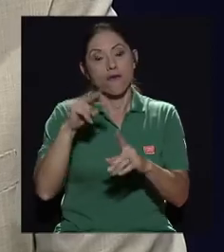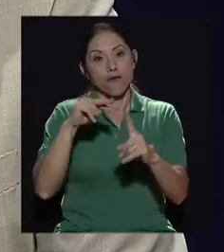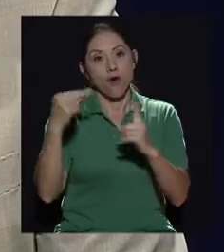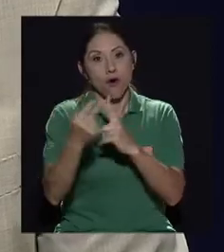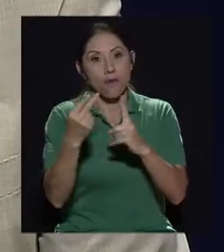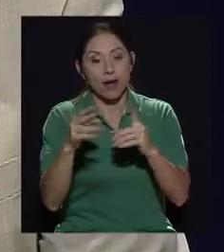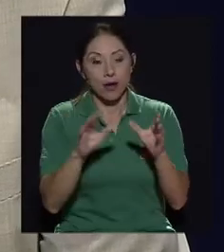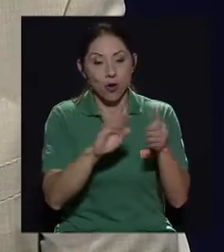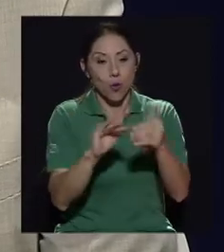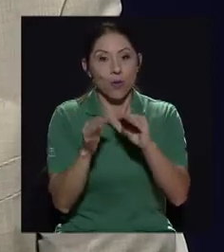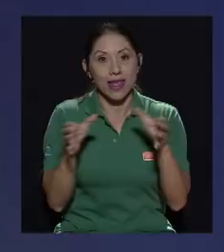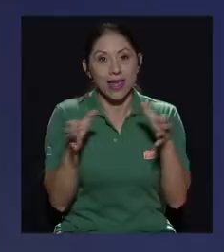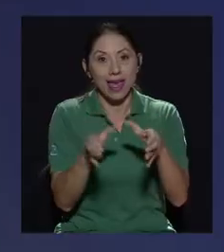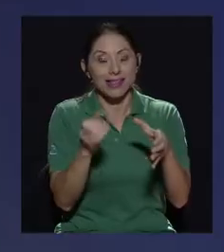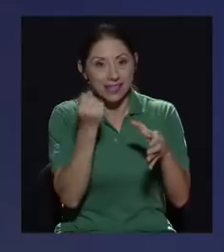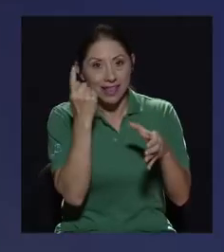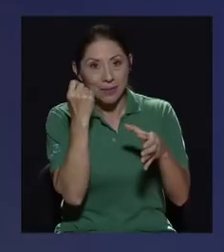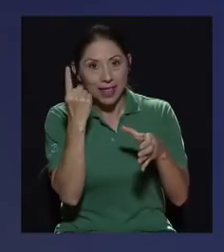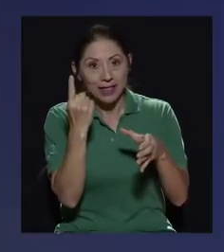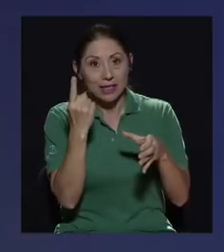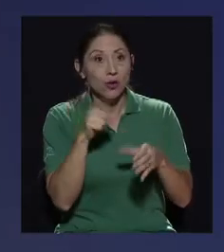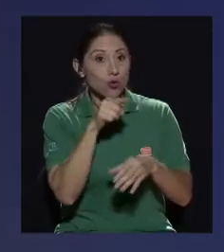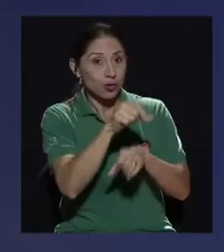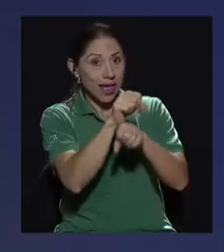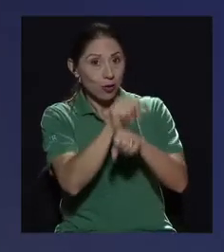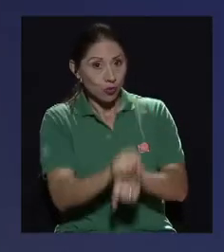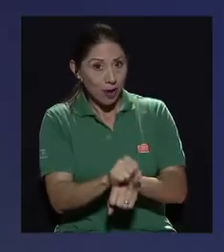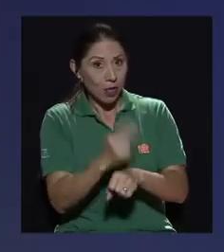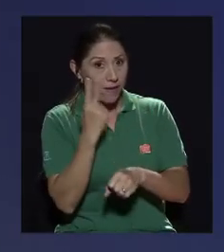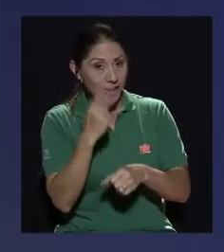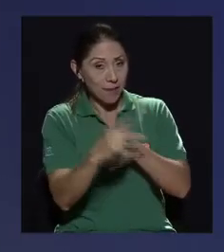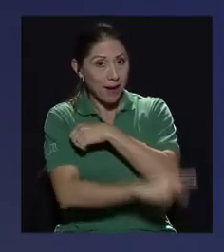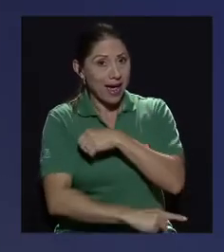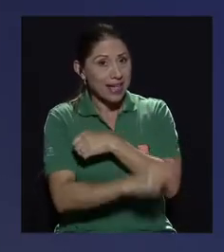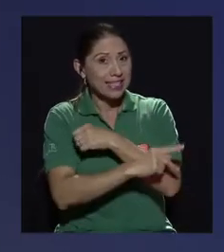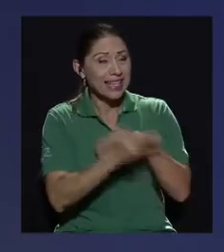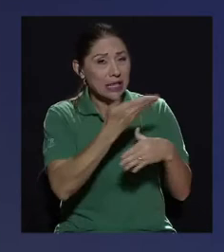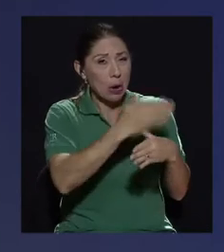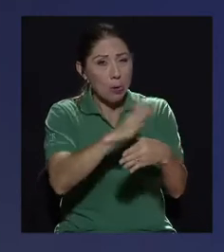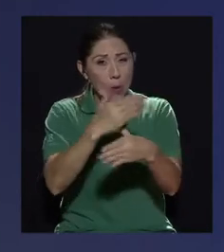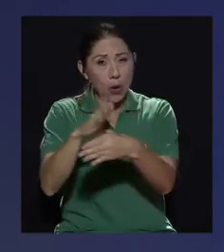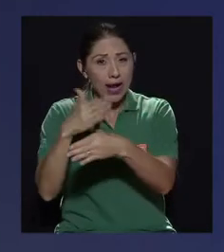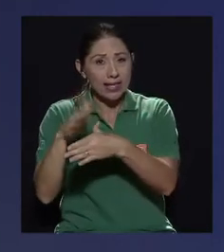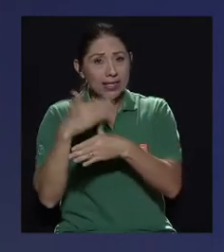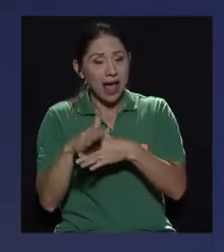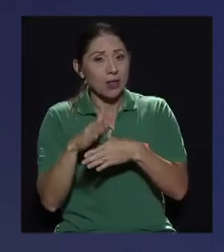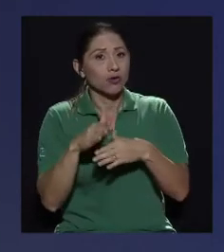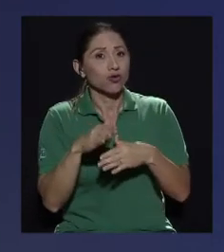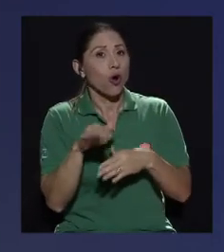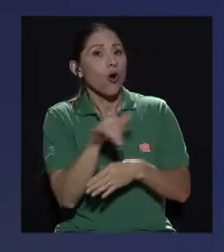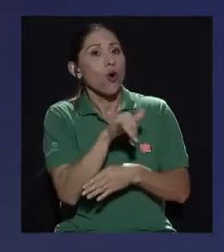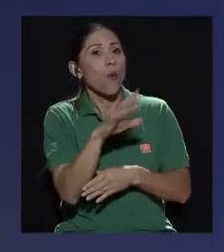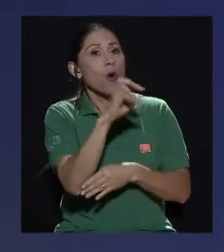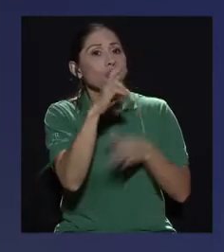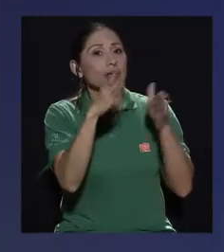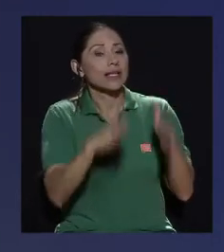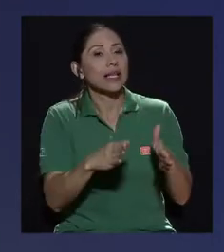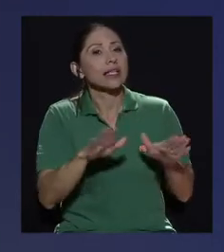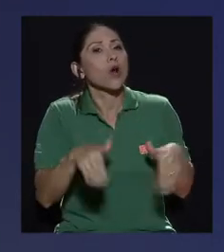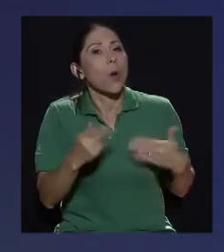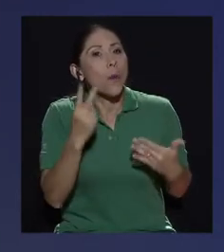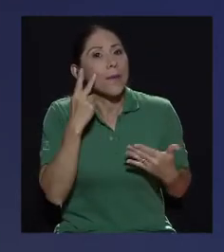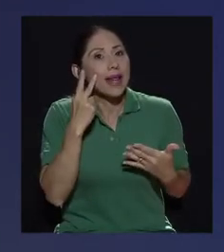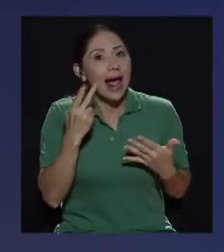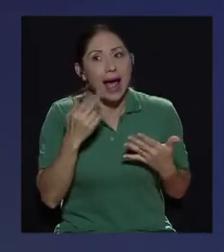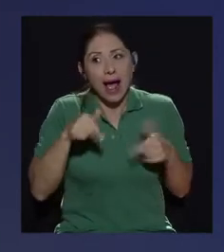son las comunidades interpretan test no esté tan acostumbrado a ver países polarizados como lo mira inclusive como costarricense la